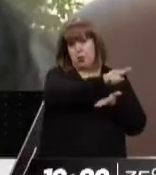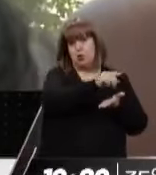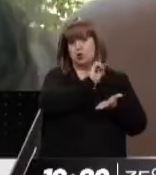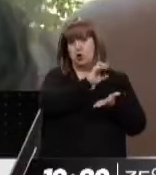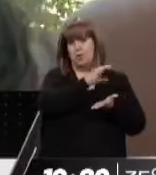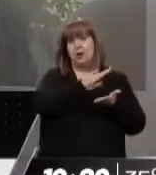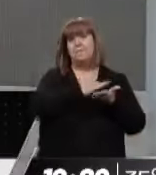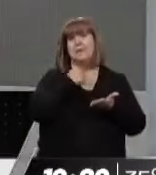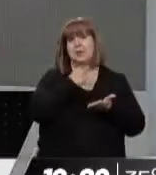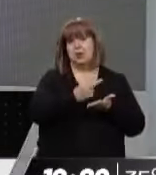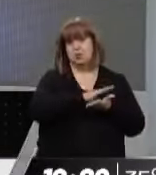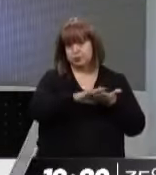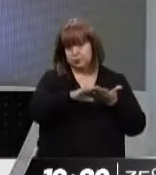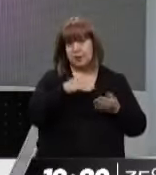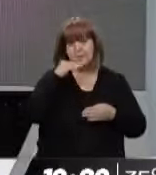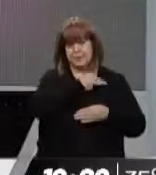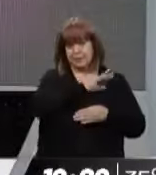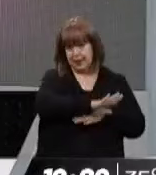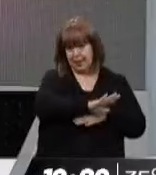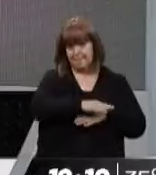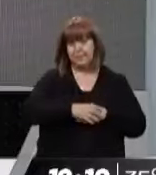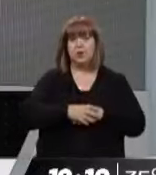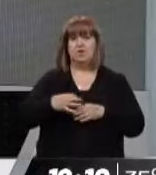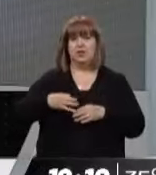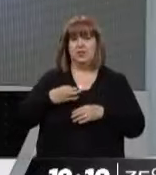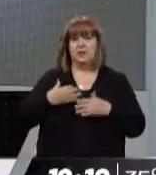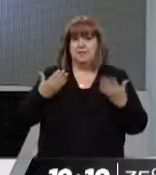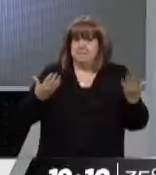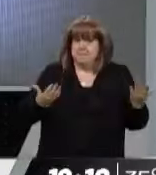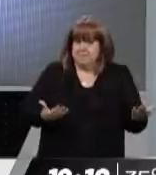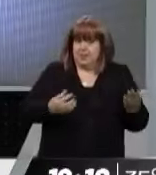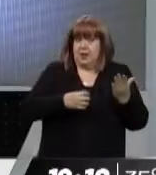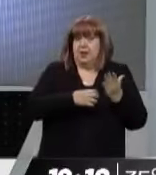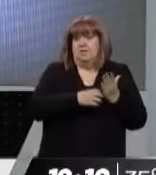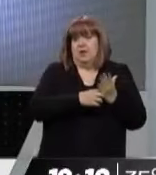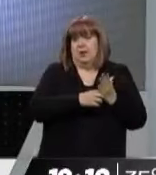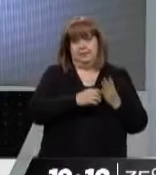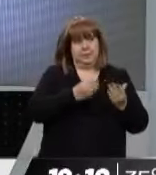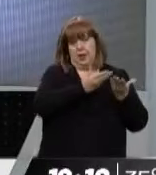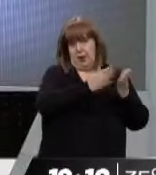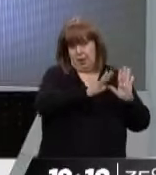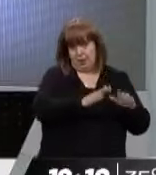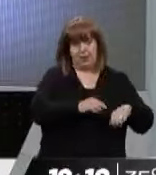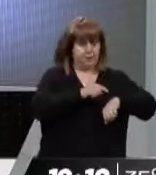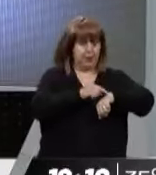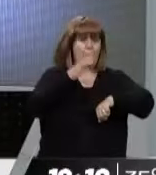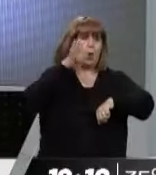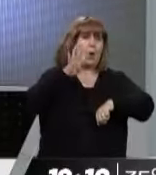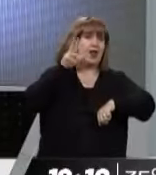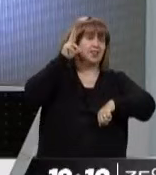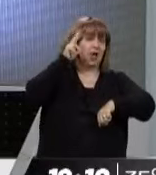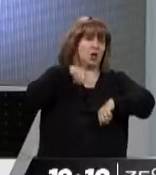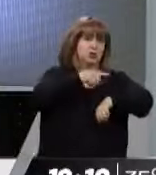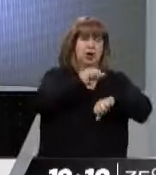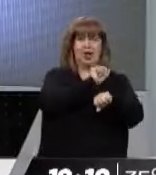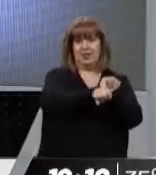único que pido. Por ahora no tiene más que responderle a la justicia. Ahora, en las 48 horas en las que estuvo detenido, porque a él se lo llevan el